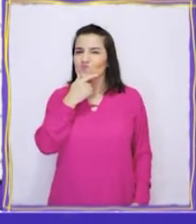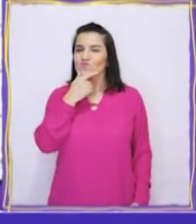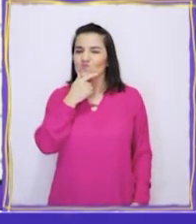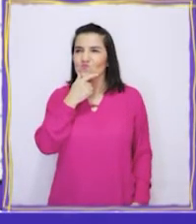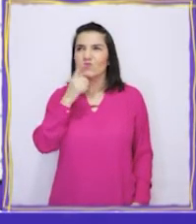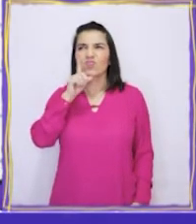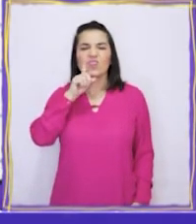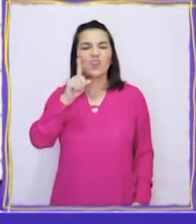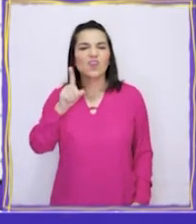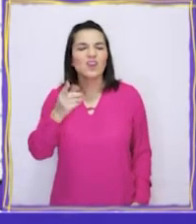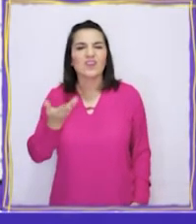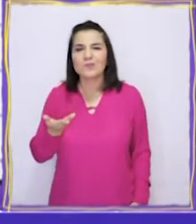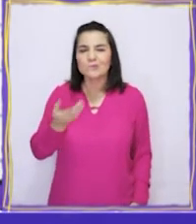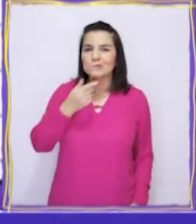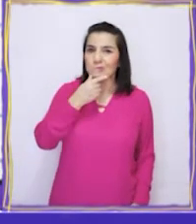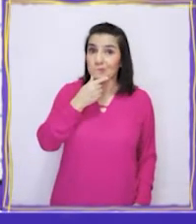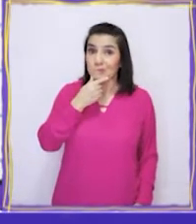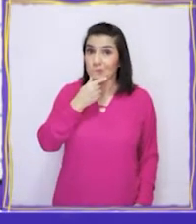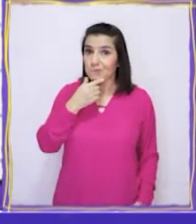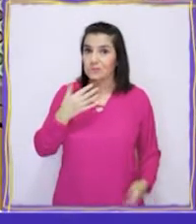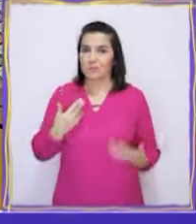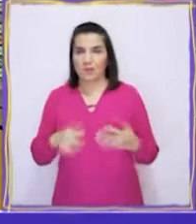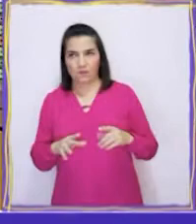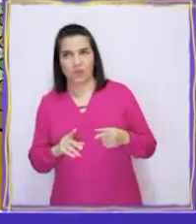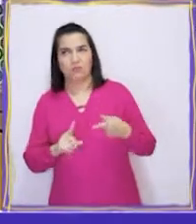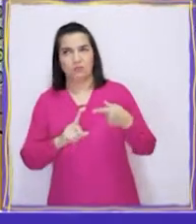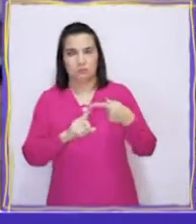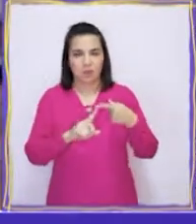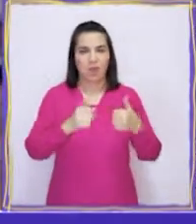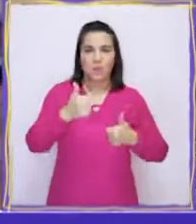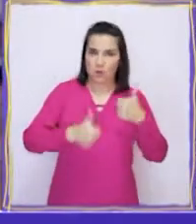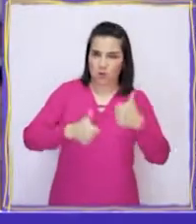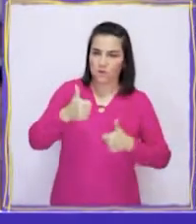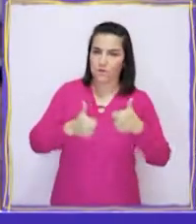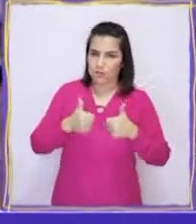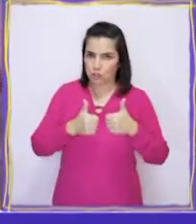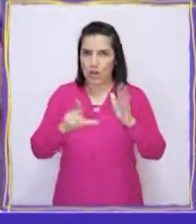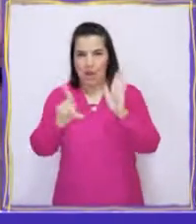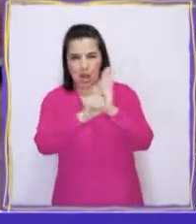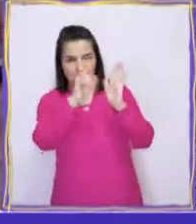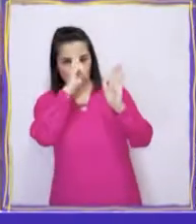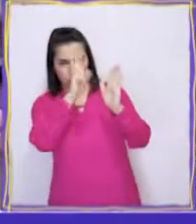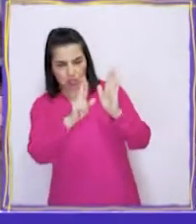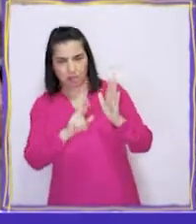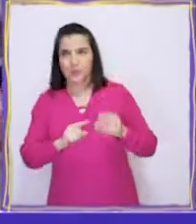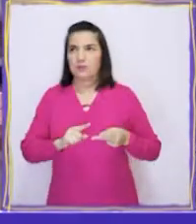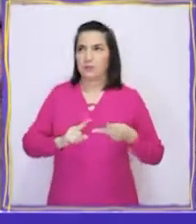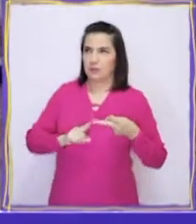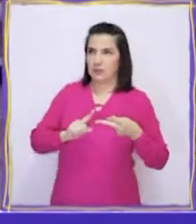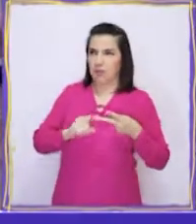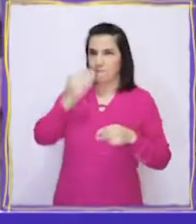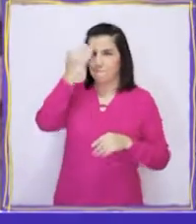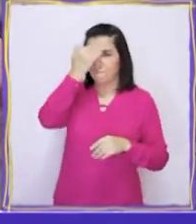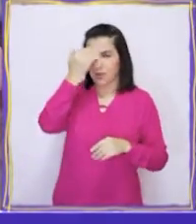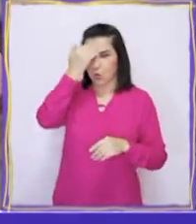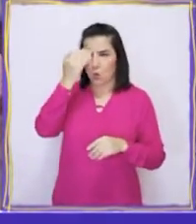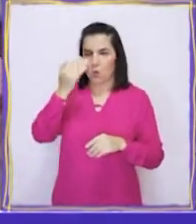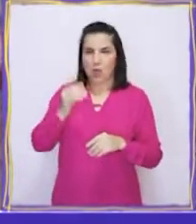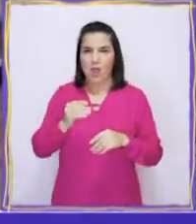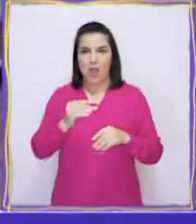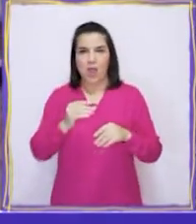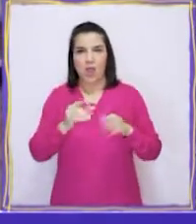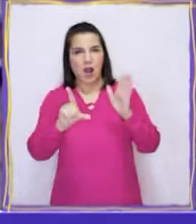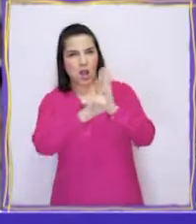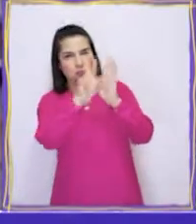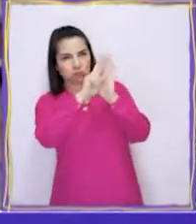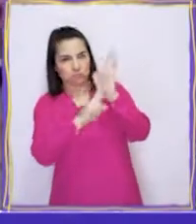A ver, ¿quién será? Veamos. Un profesional que se guía por la ley, que se preocupa